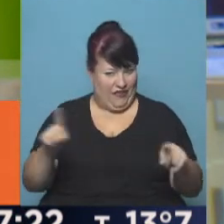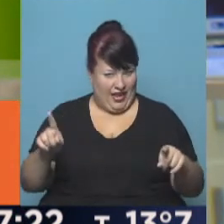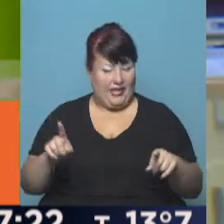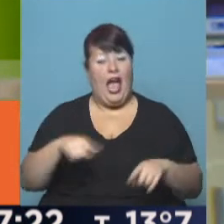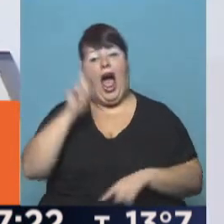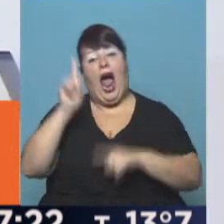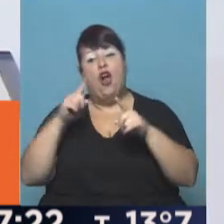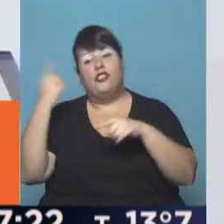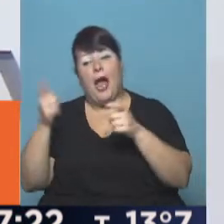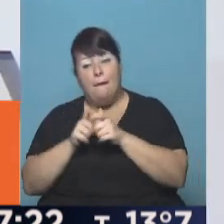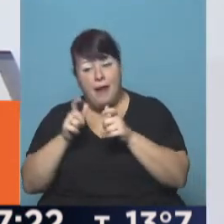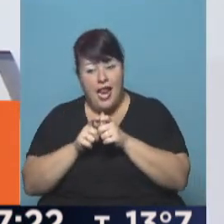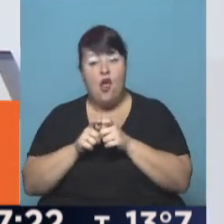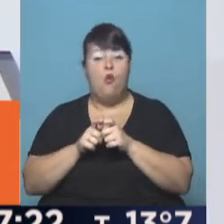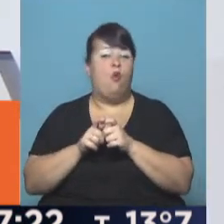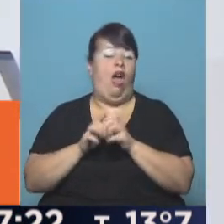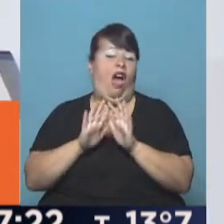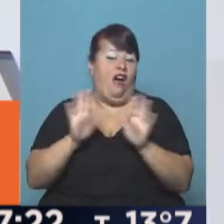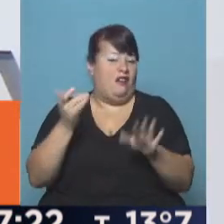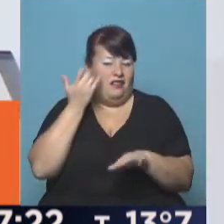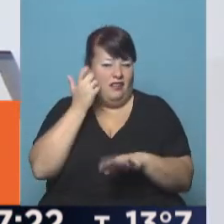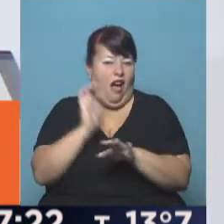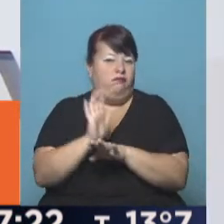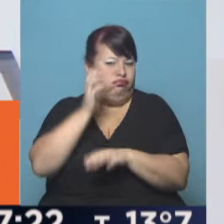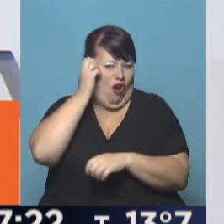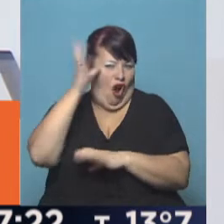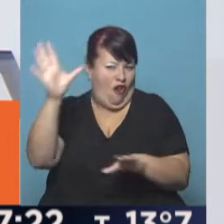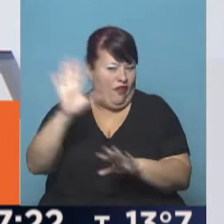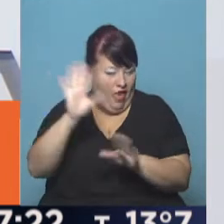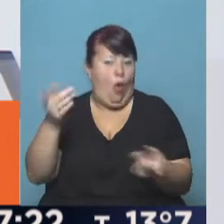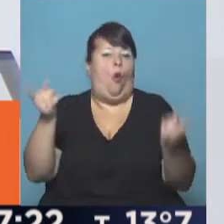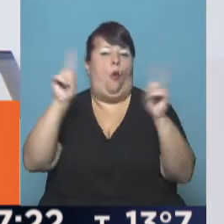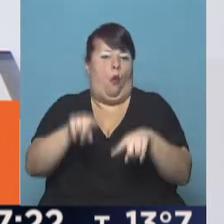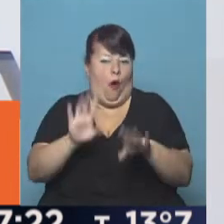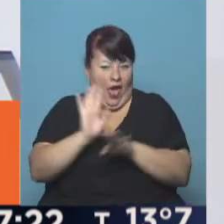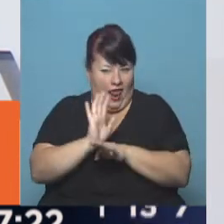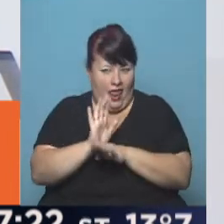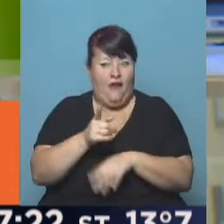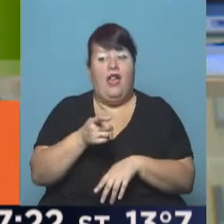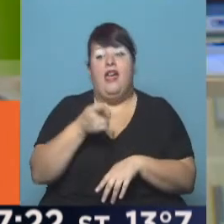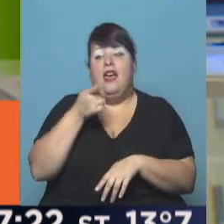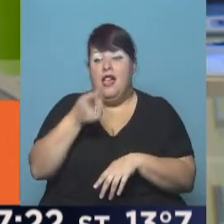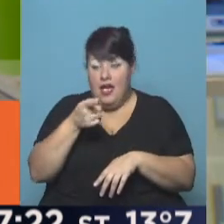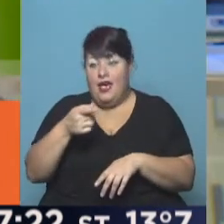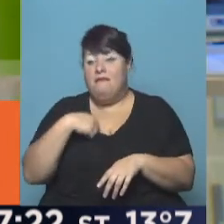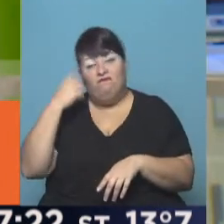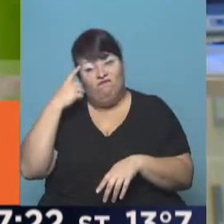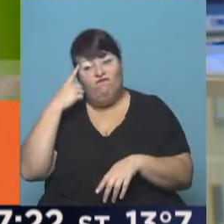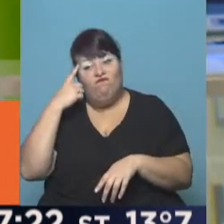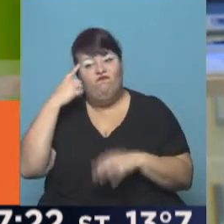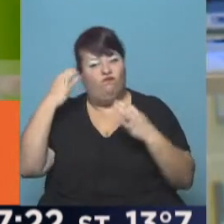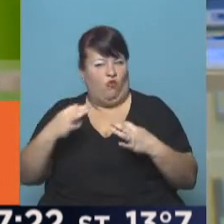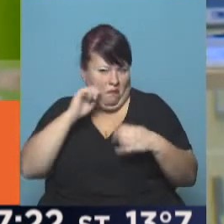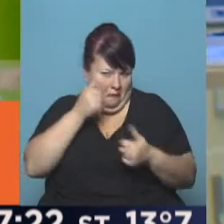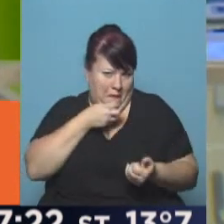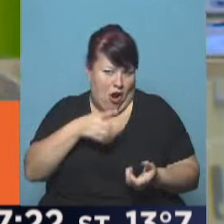hay películas que estaban casi ya en el olvido y que se han recuperado. Y esto me parece que es